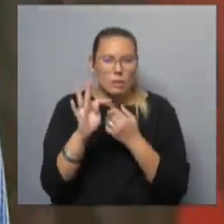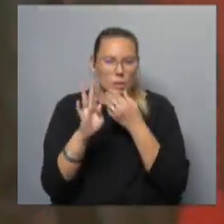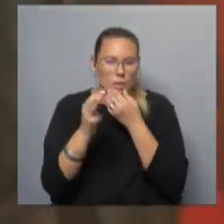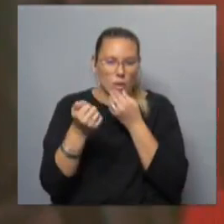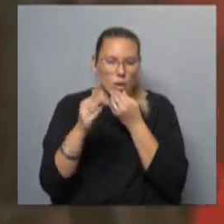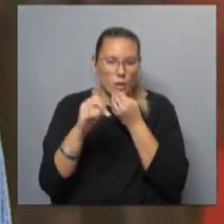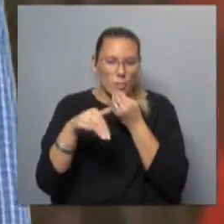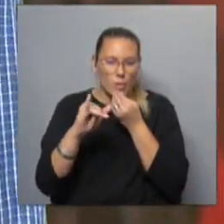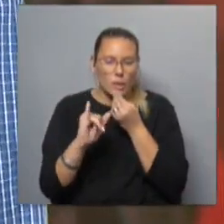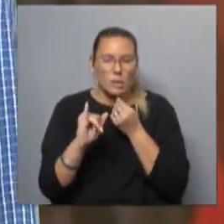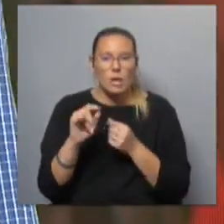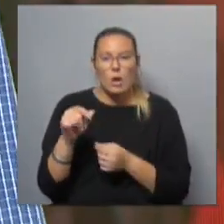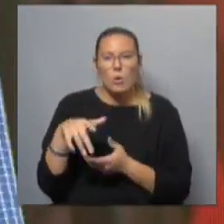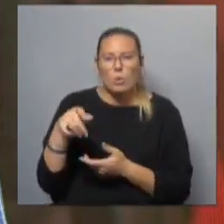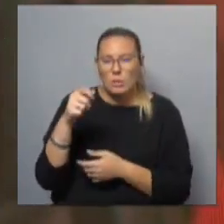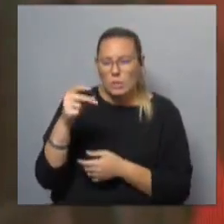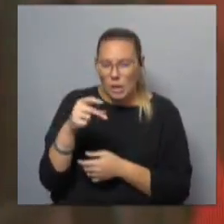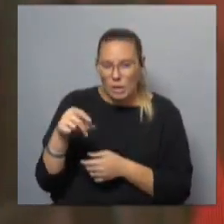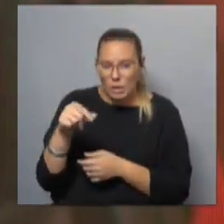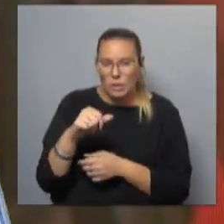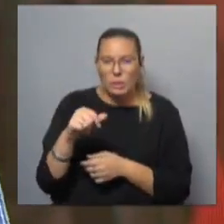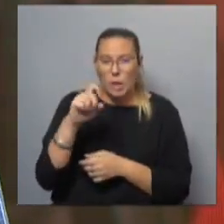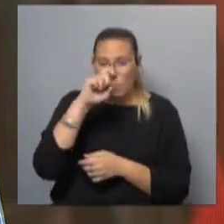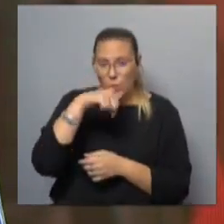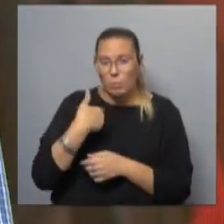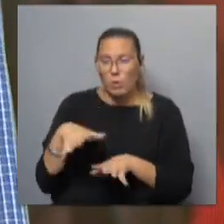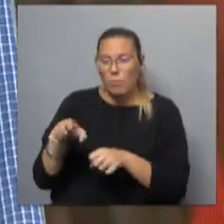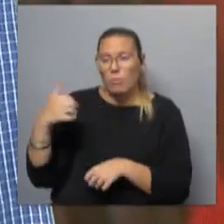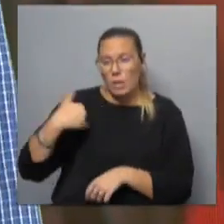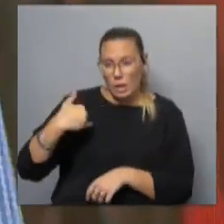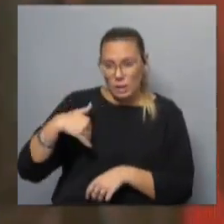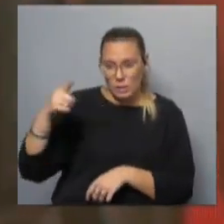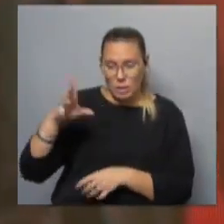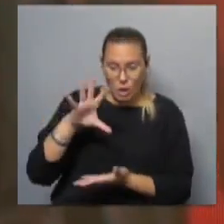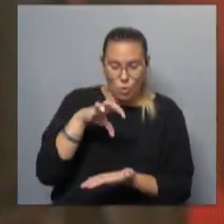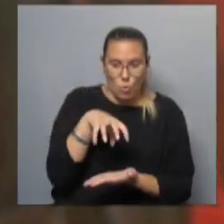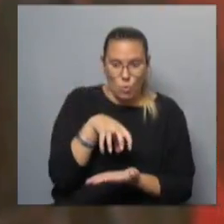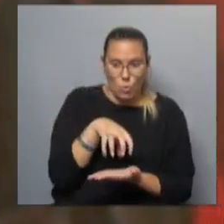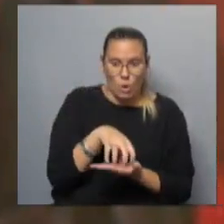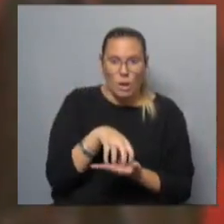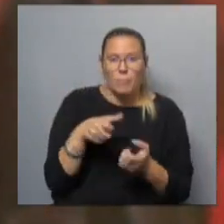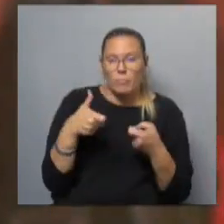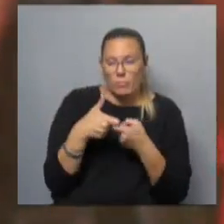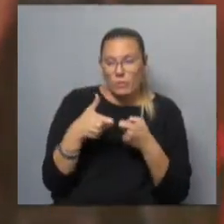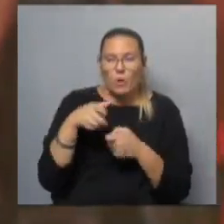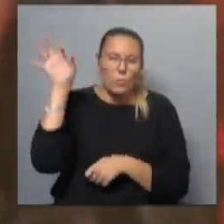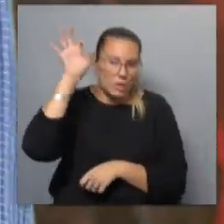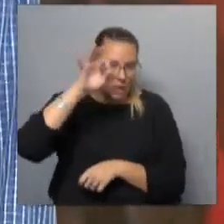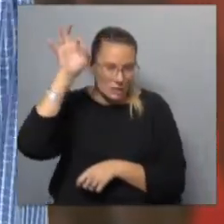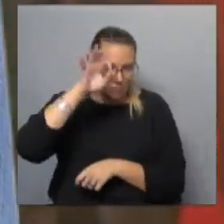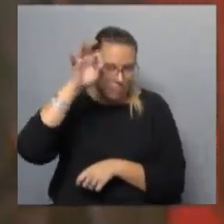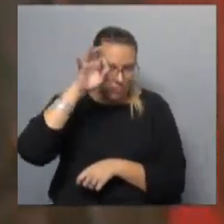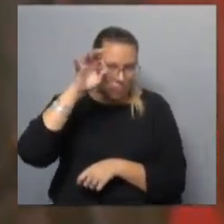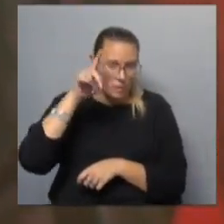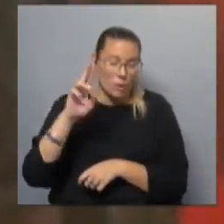era un saladerista montevideano radicado en Buenos Aires que tenía un saladero en sociedad con un inglés